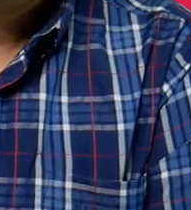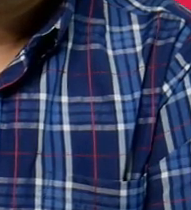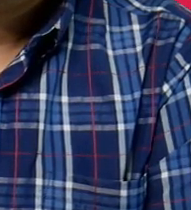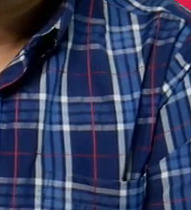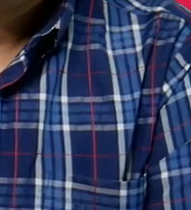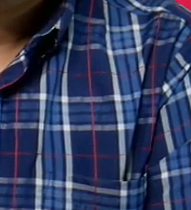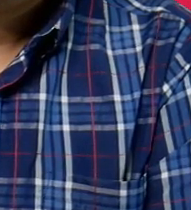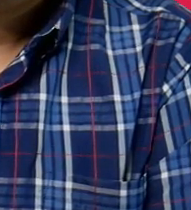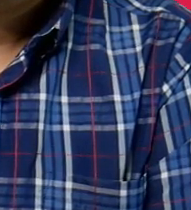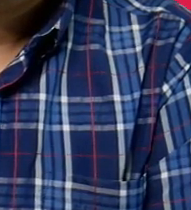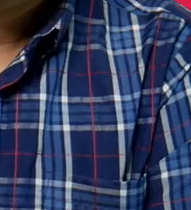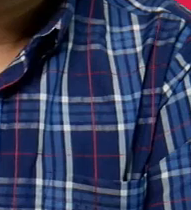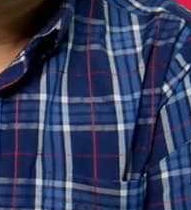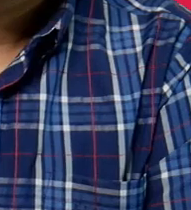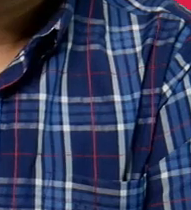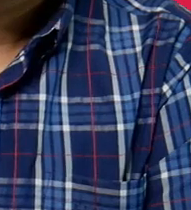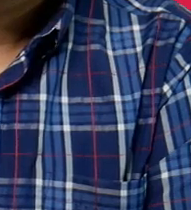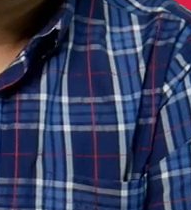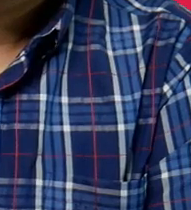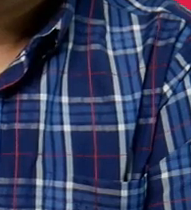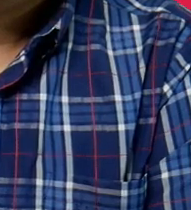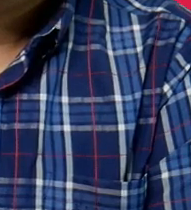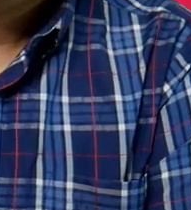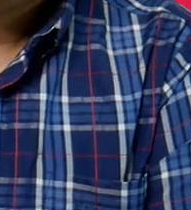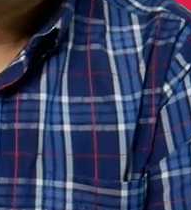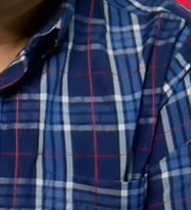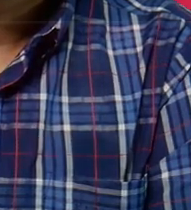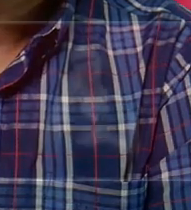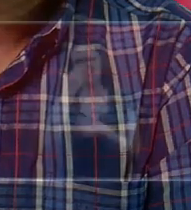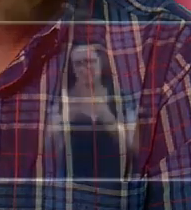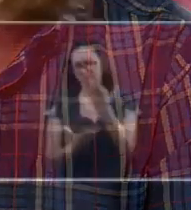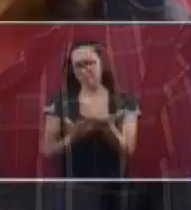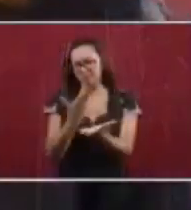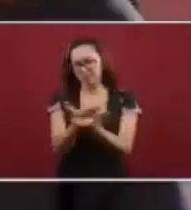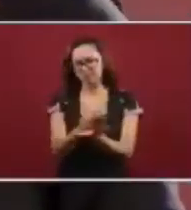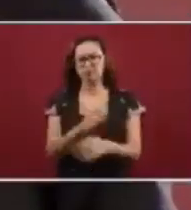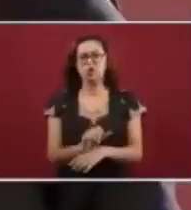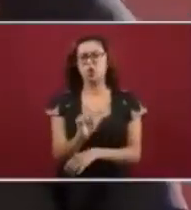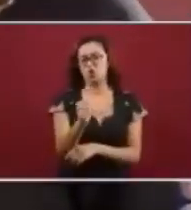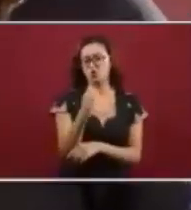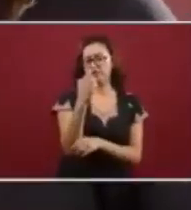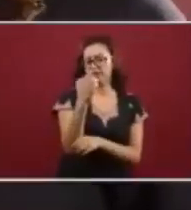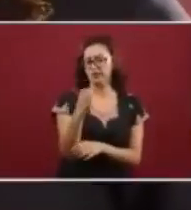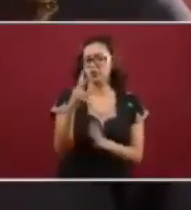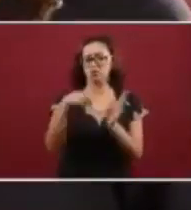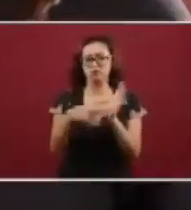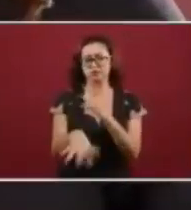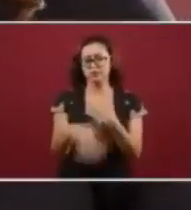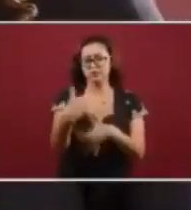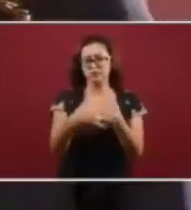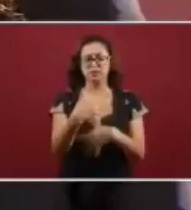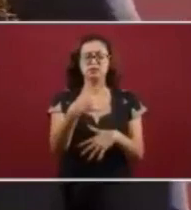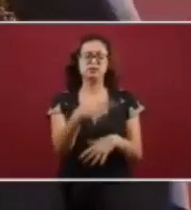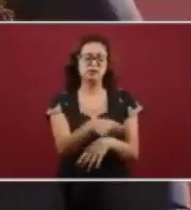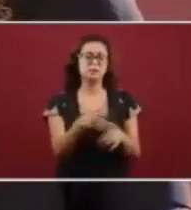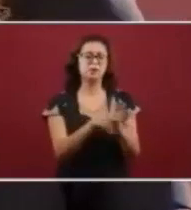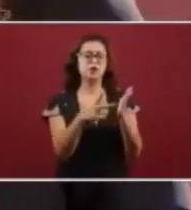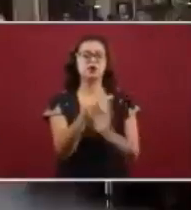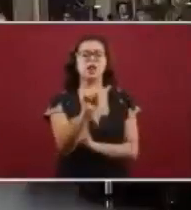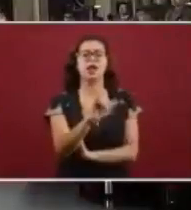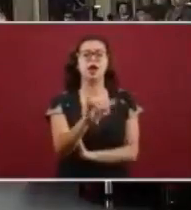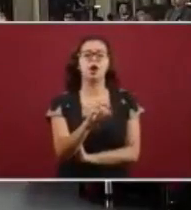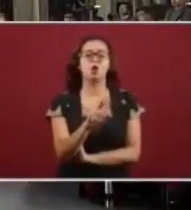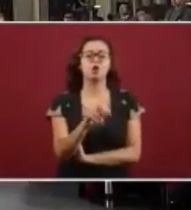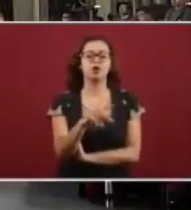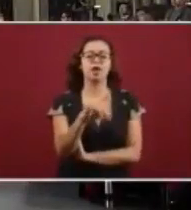Juana? ¿Cómo responde también Lord Newton? En fin, vamos a ver esta parte, este videito. El 11 de enero de 2015, La Jornada publicó una nota que